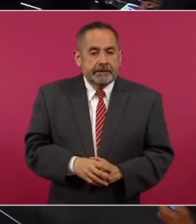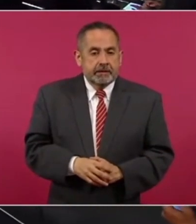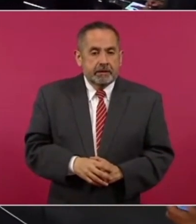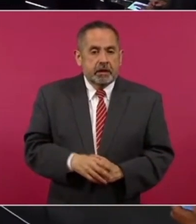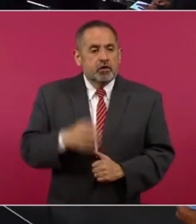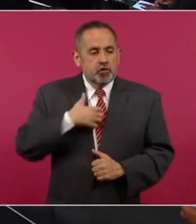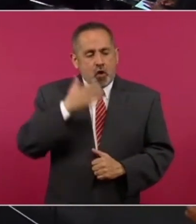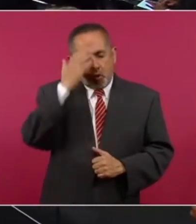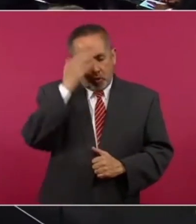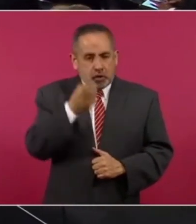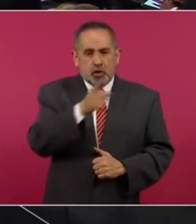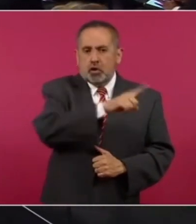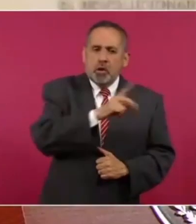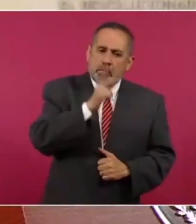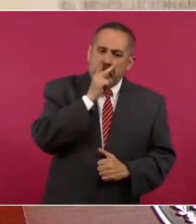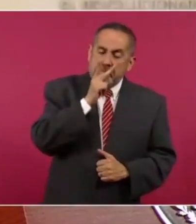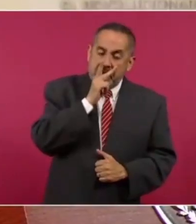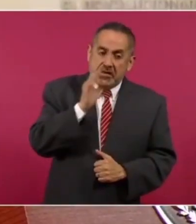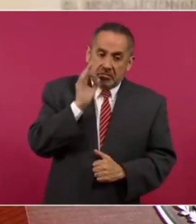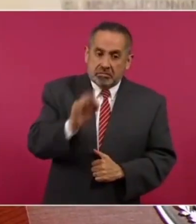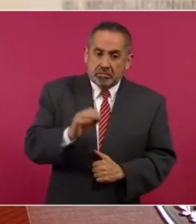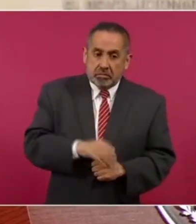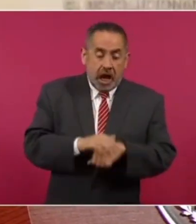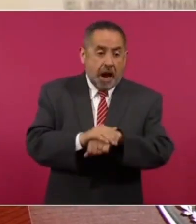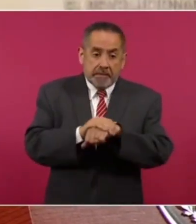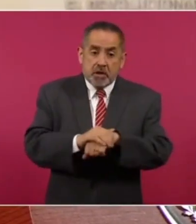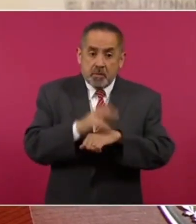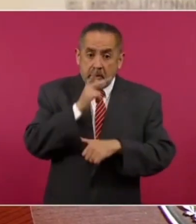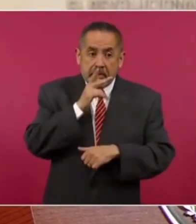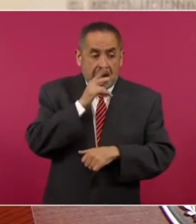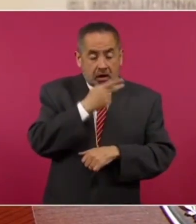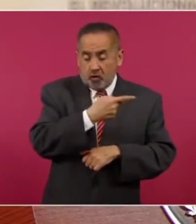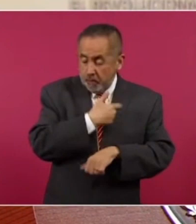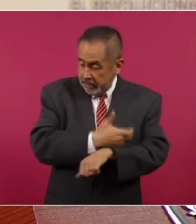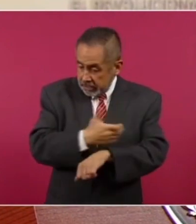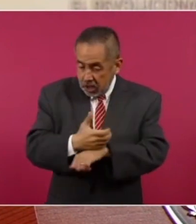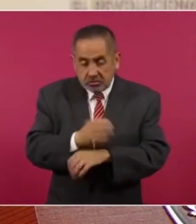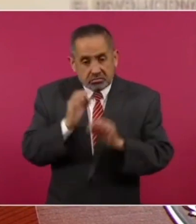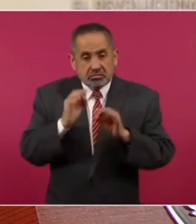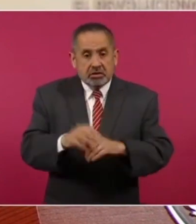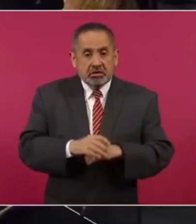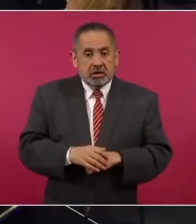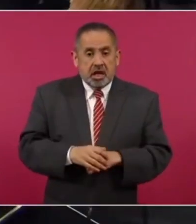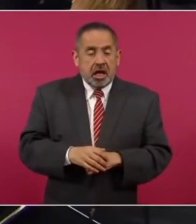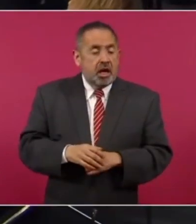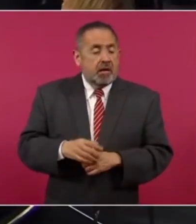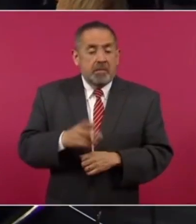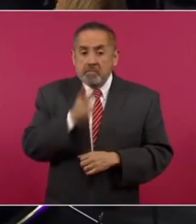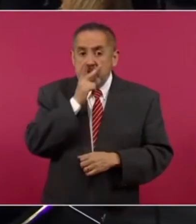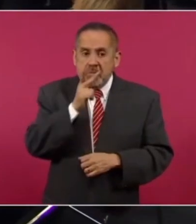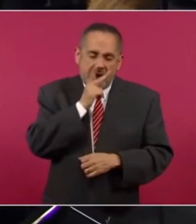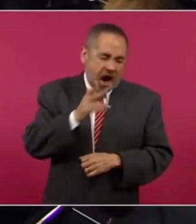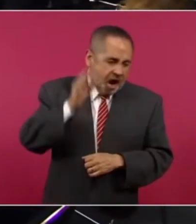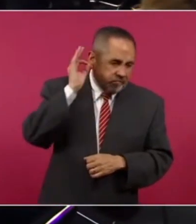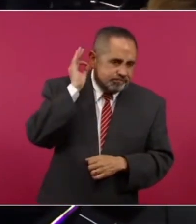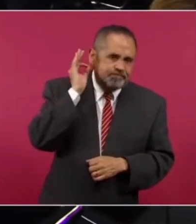conocí a su papá, fuimos amigos, compañeros, un hombre excepcional,